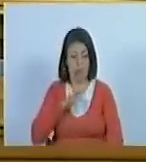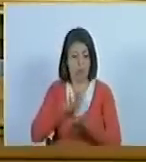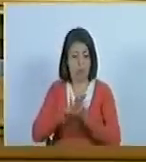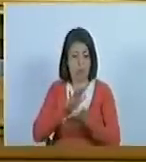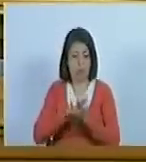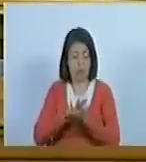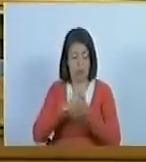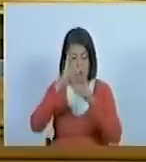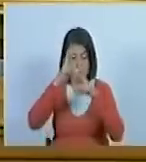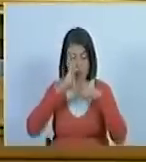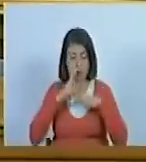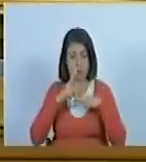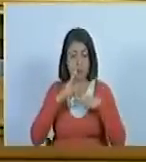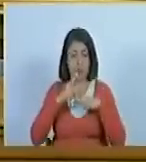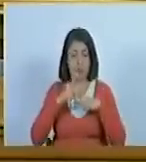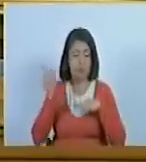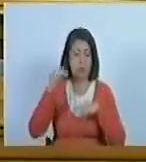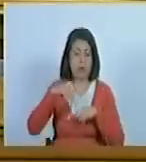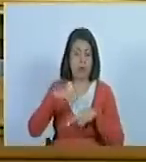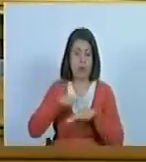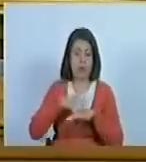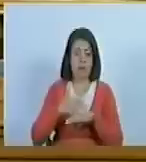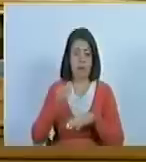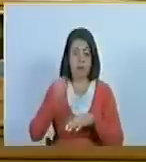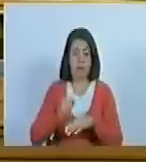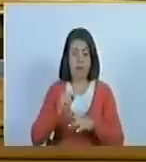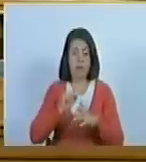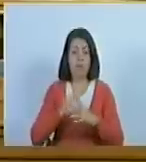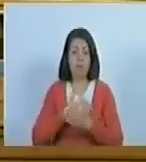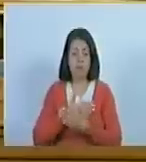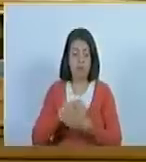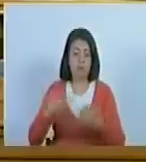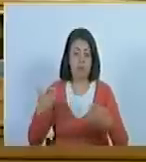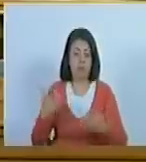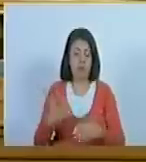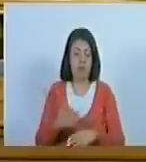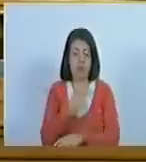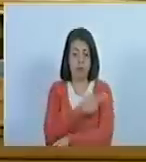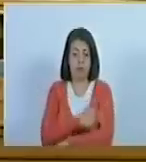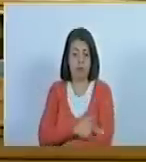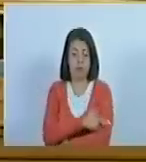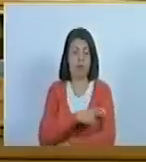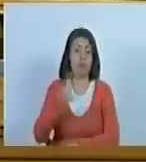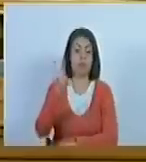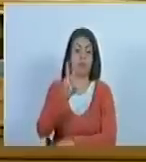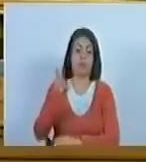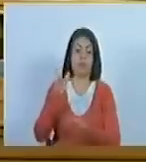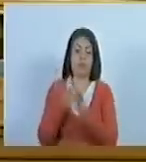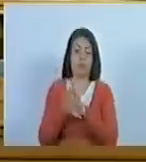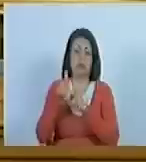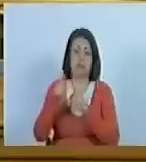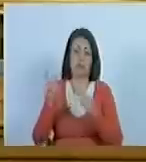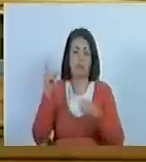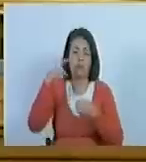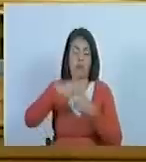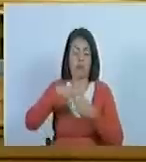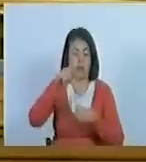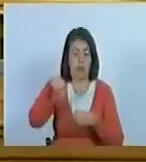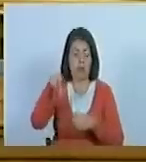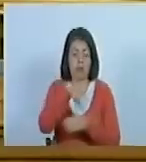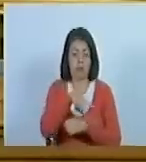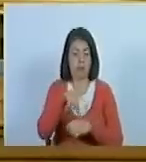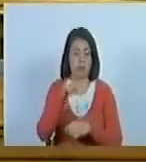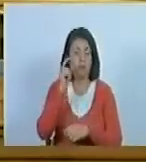sea respetada. Y en todo caso, si hay una disposición de un hospital de Venezuela sobre el ingreso o no